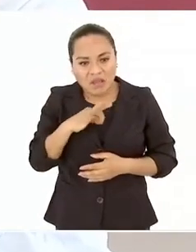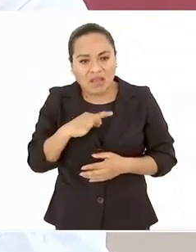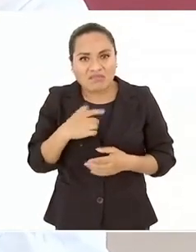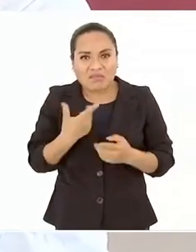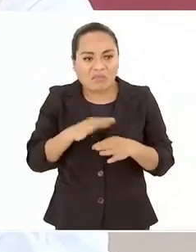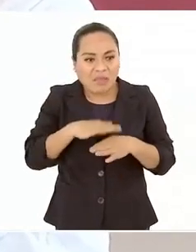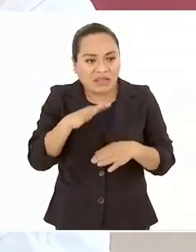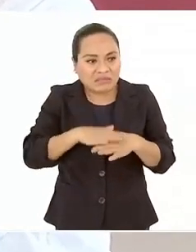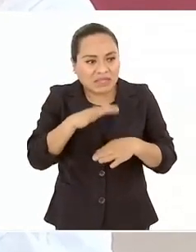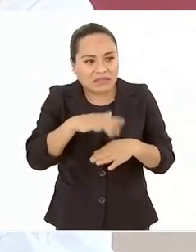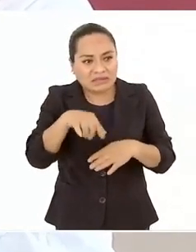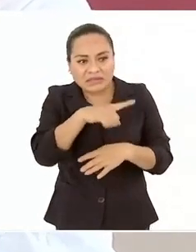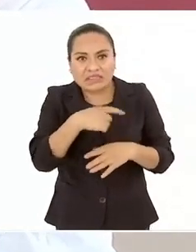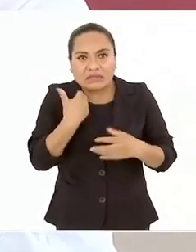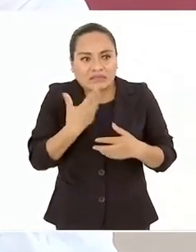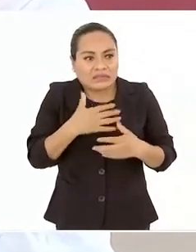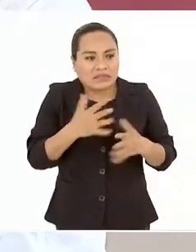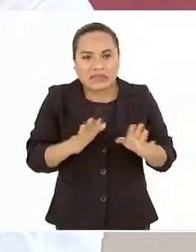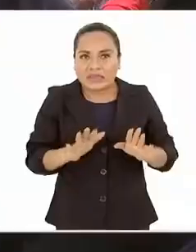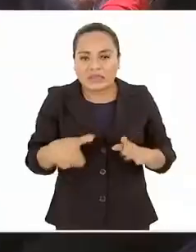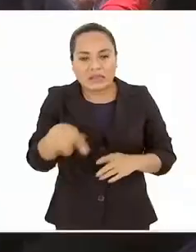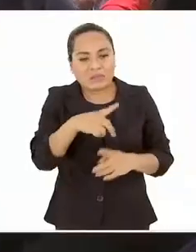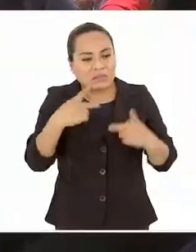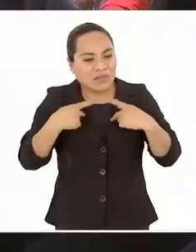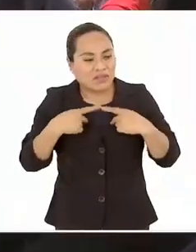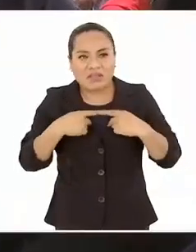porque sonó la alarma, porque el pueblo dijo basta.